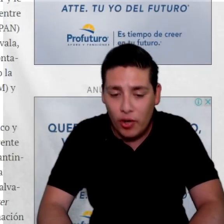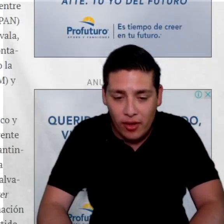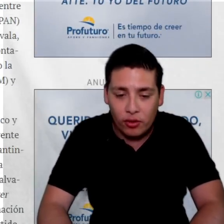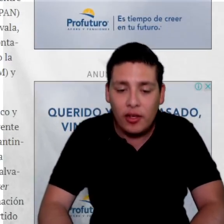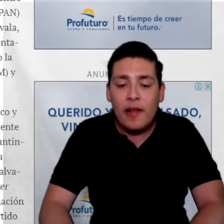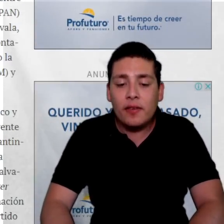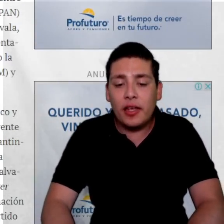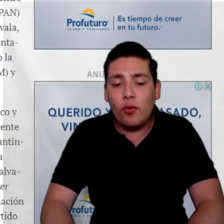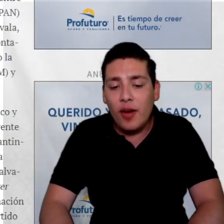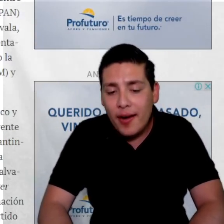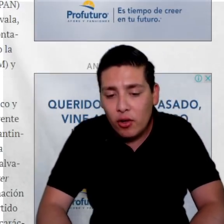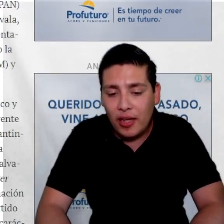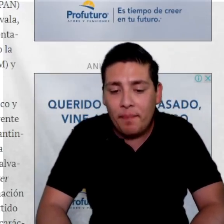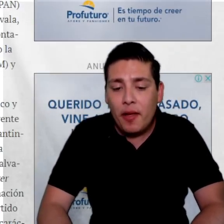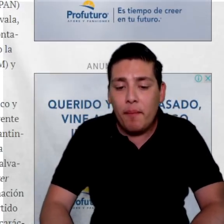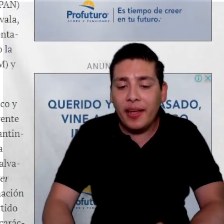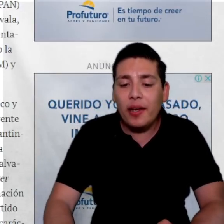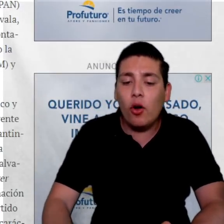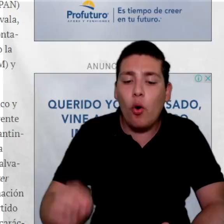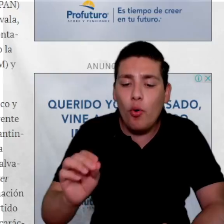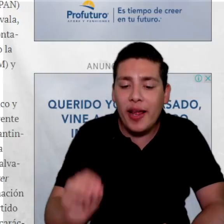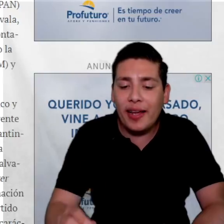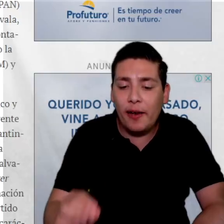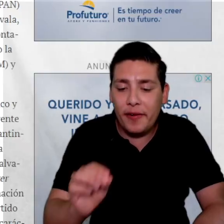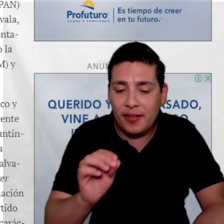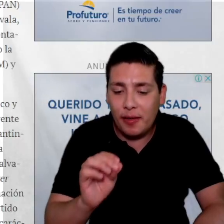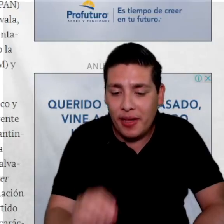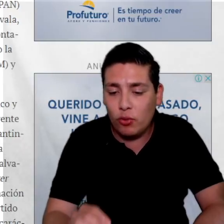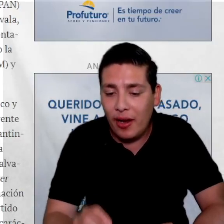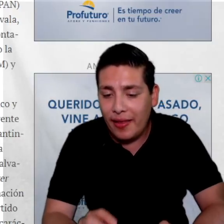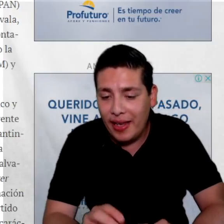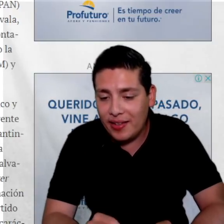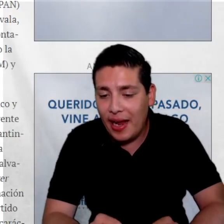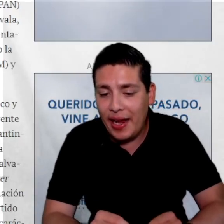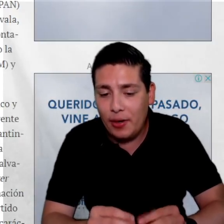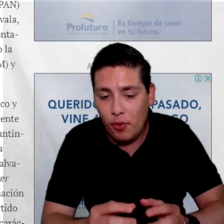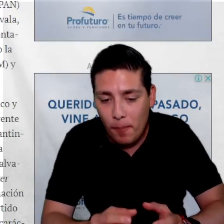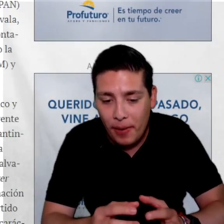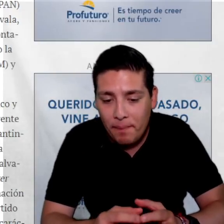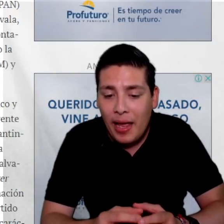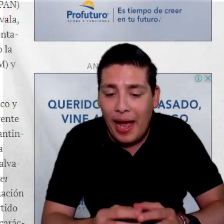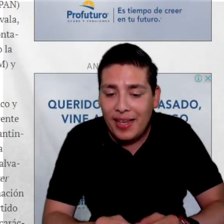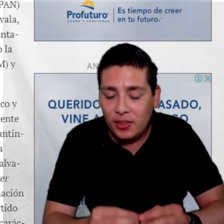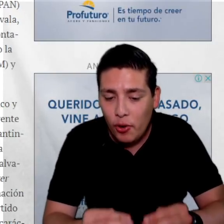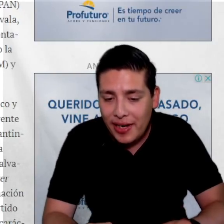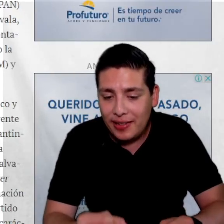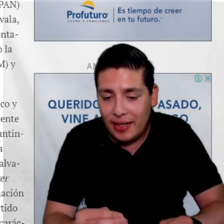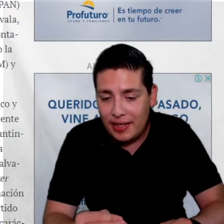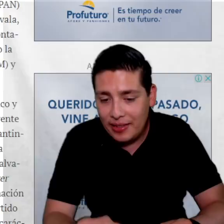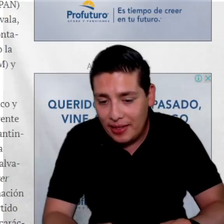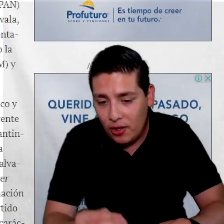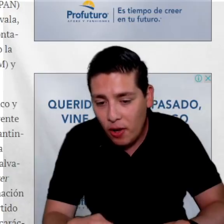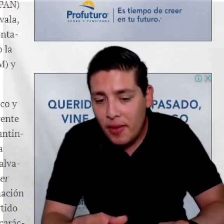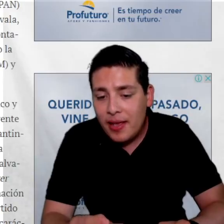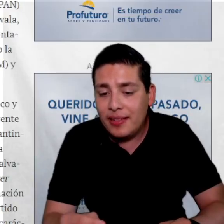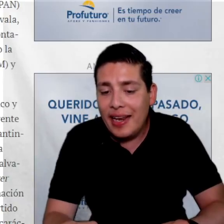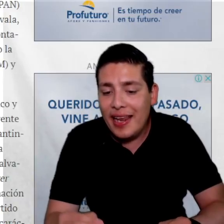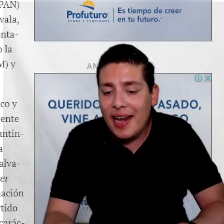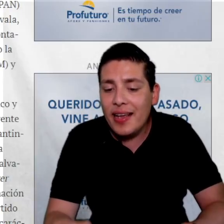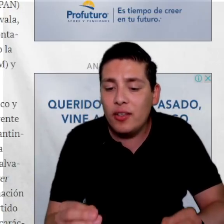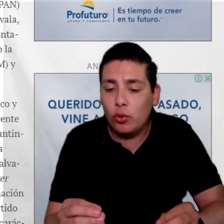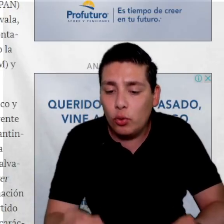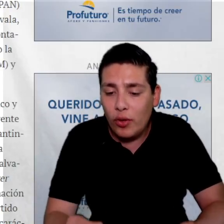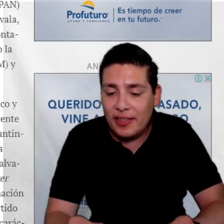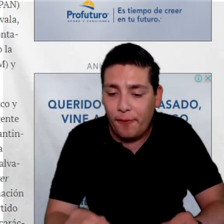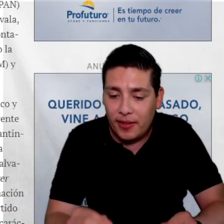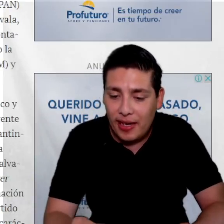Estados Unidos. Según la nota, México, un eje del financiamiento a la derecha en Europa, Hazte Oír y CitizenGo